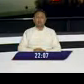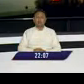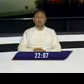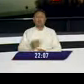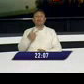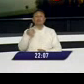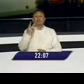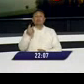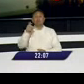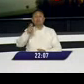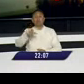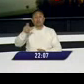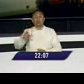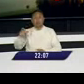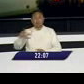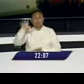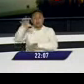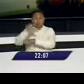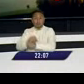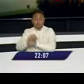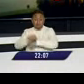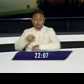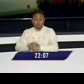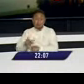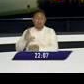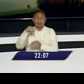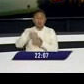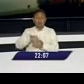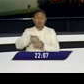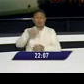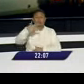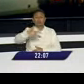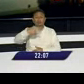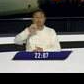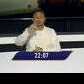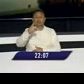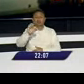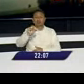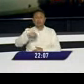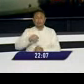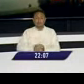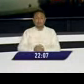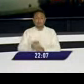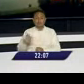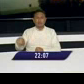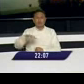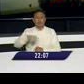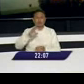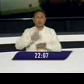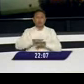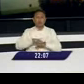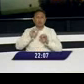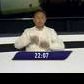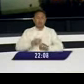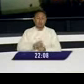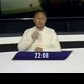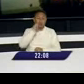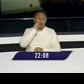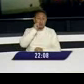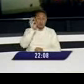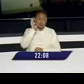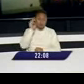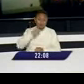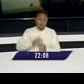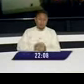Detienen a 12 personas que pertenecen a los Chone Killers y según la policía están implicados en el delito de microtráfico en